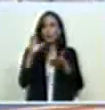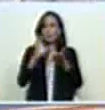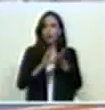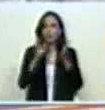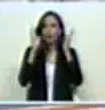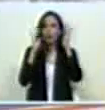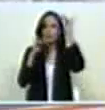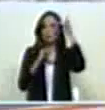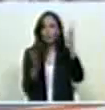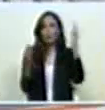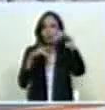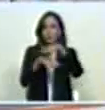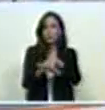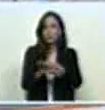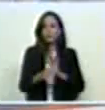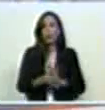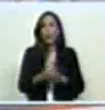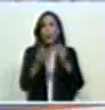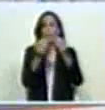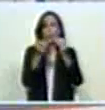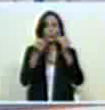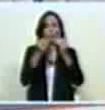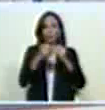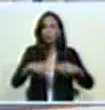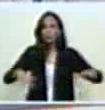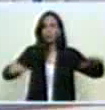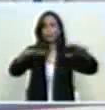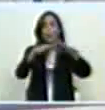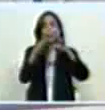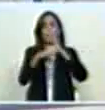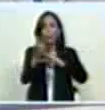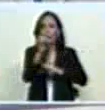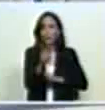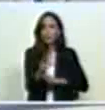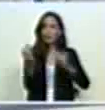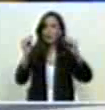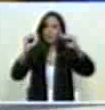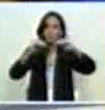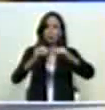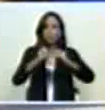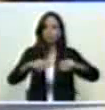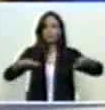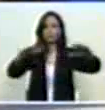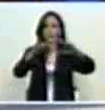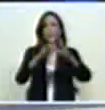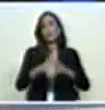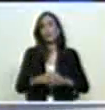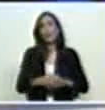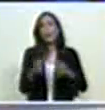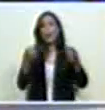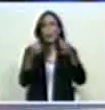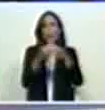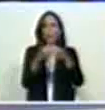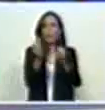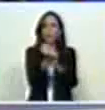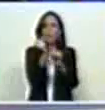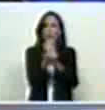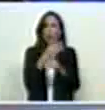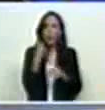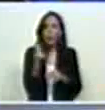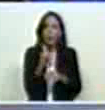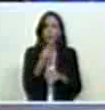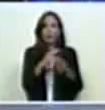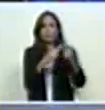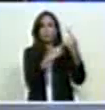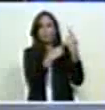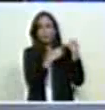atención de la misión de trípoli está a lo largo y ancho del país y que el movimiento somos venezuela se encargue de la misión